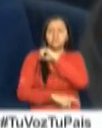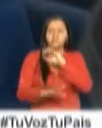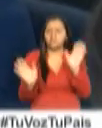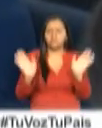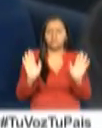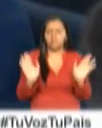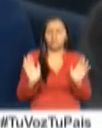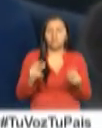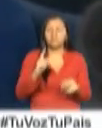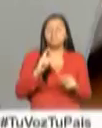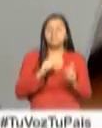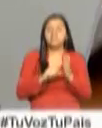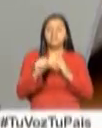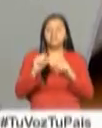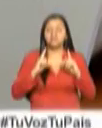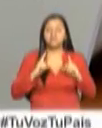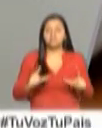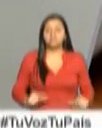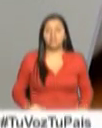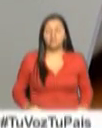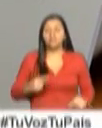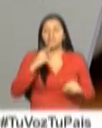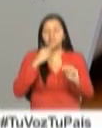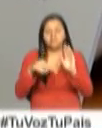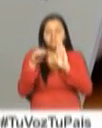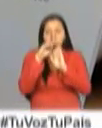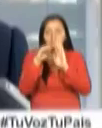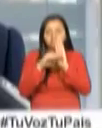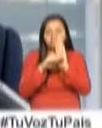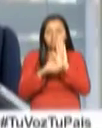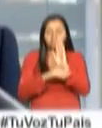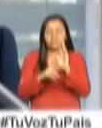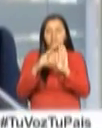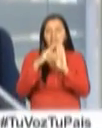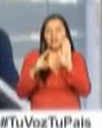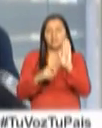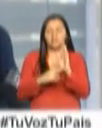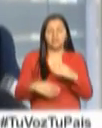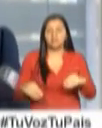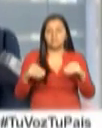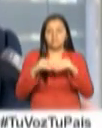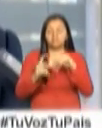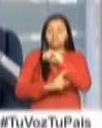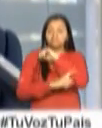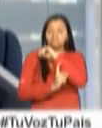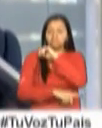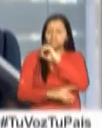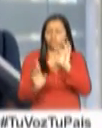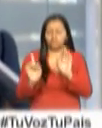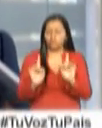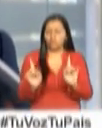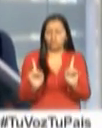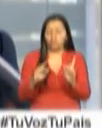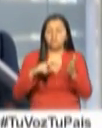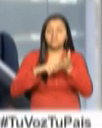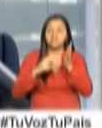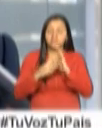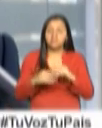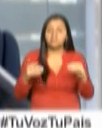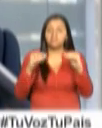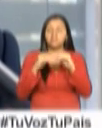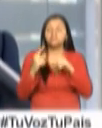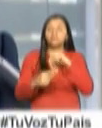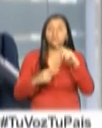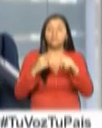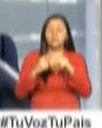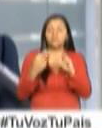Autoridad Sanitaria Nacional establecerá protocolos y regulaciones. No se establecen sanciones en este proyecto de ley. Lo que se establece es que las